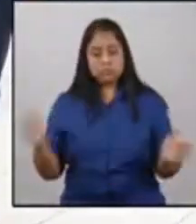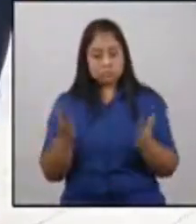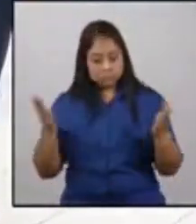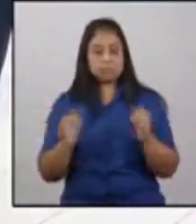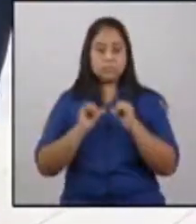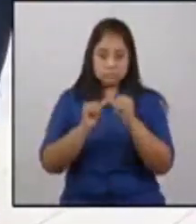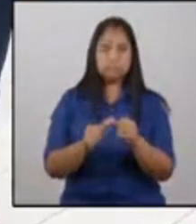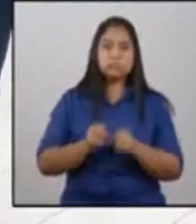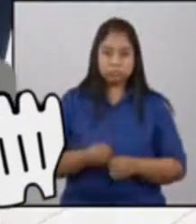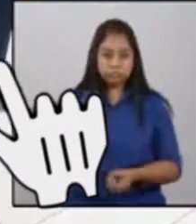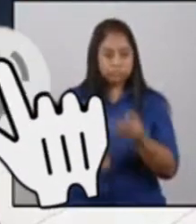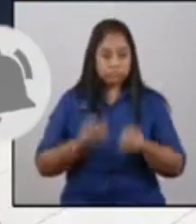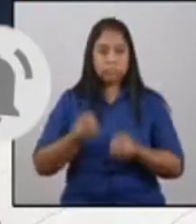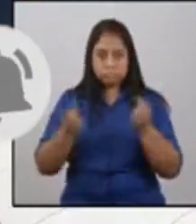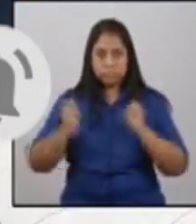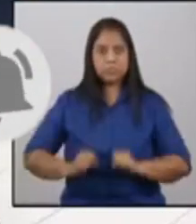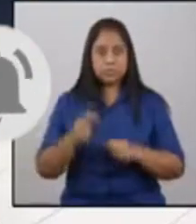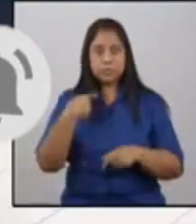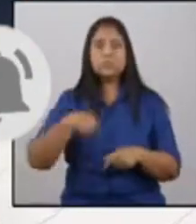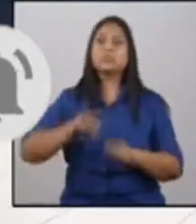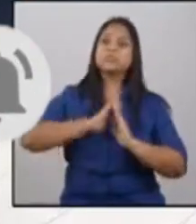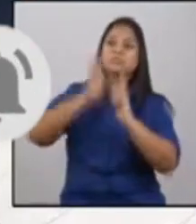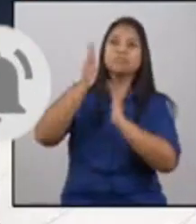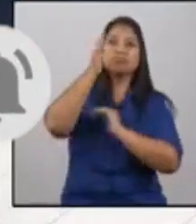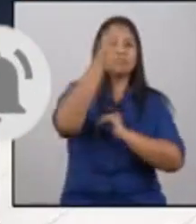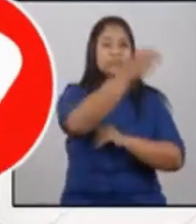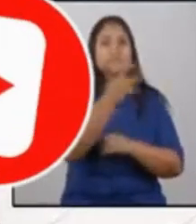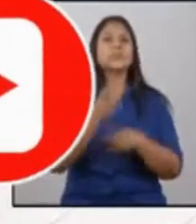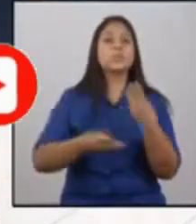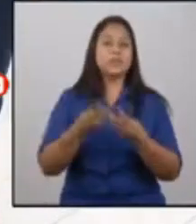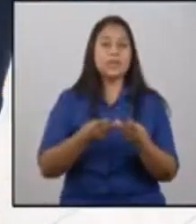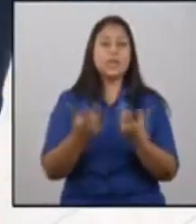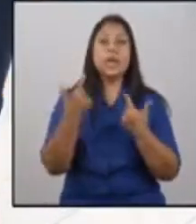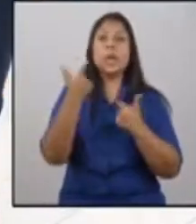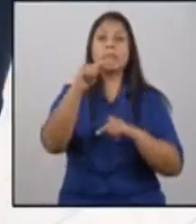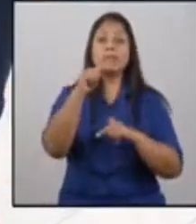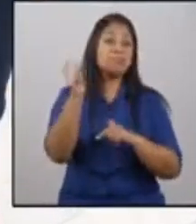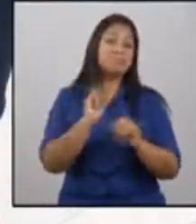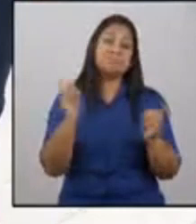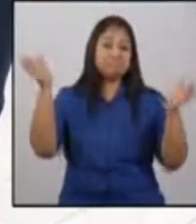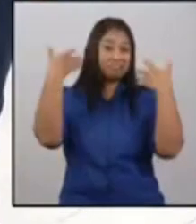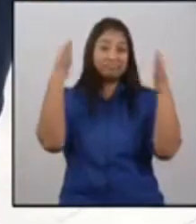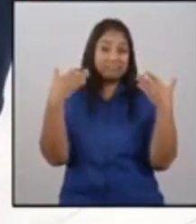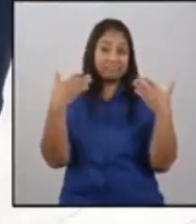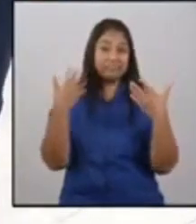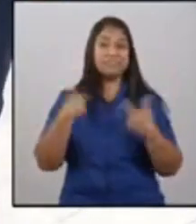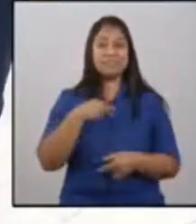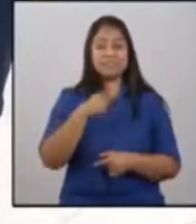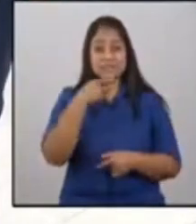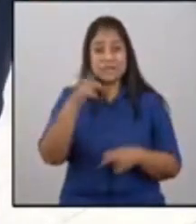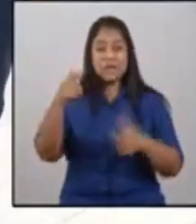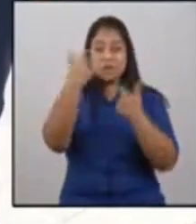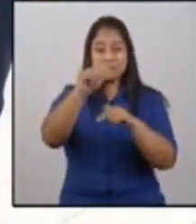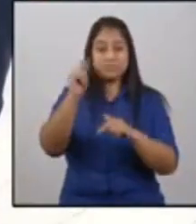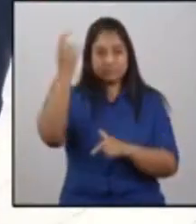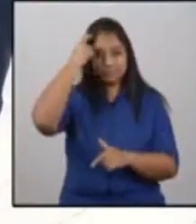produciendo y podemos en este momento salir a conquistar mercados. Los límites no los ponemos nosotros, los límites están en nuestra